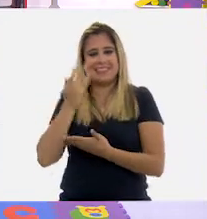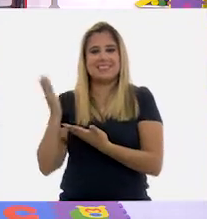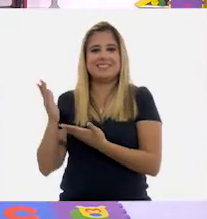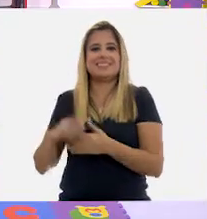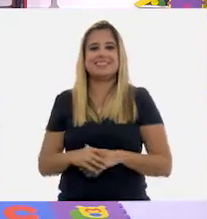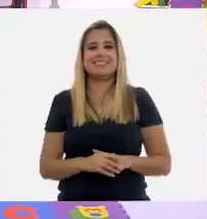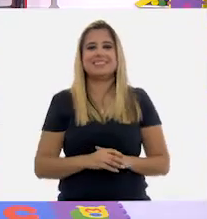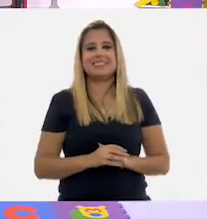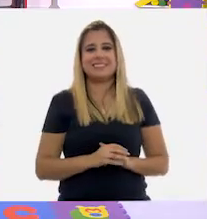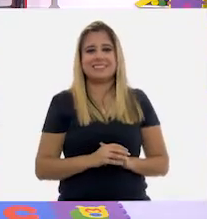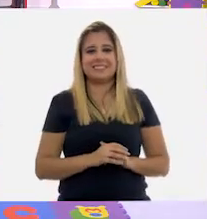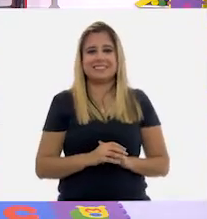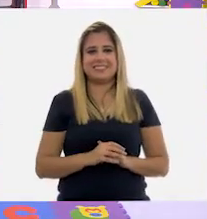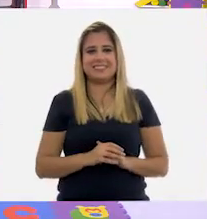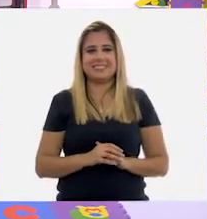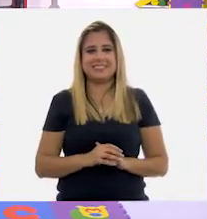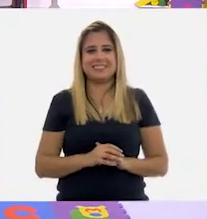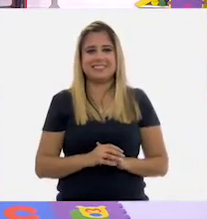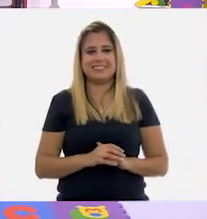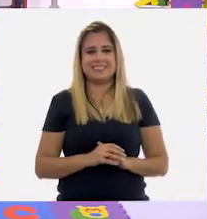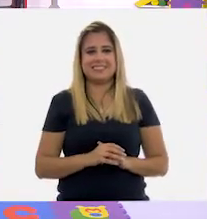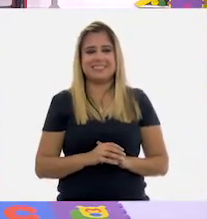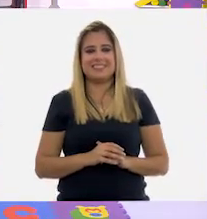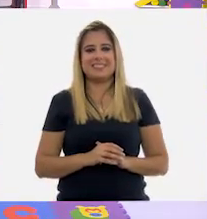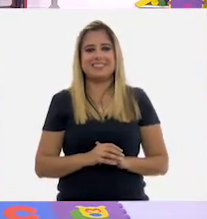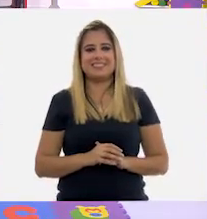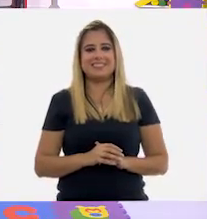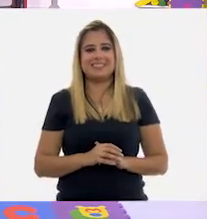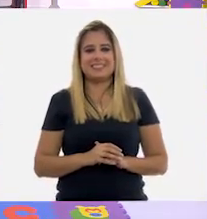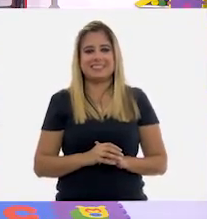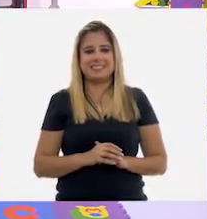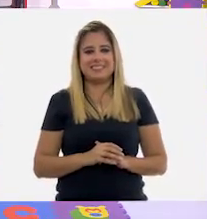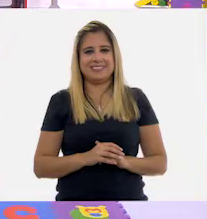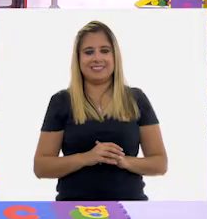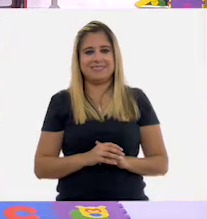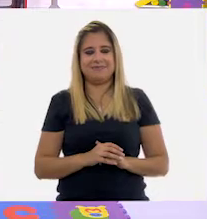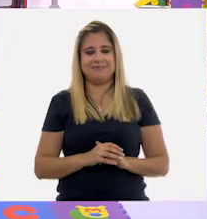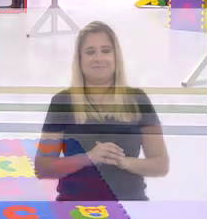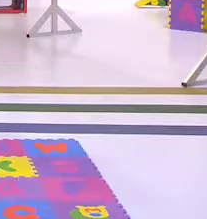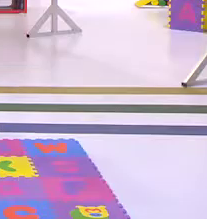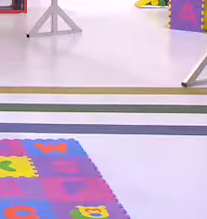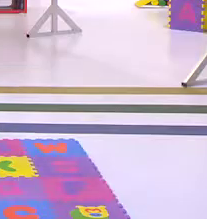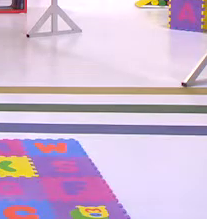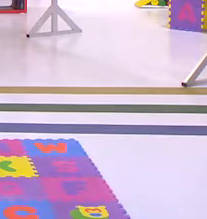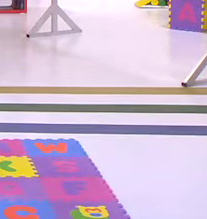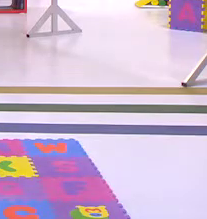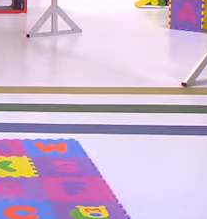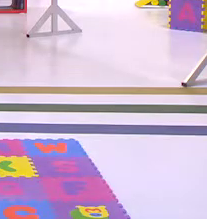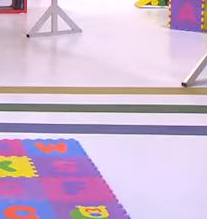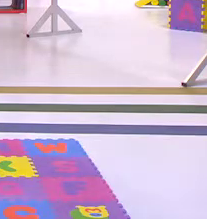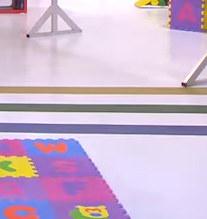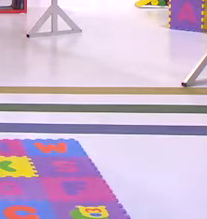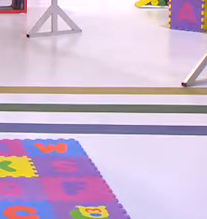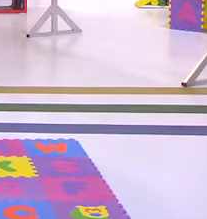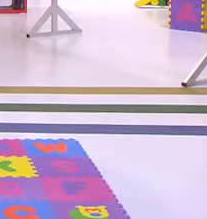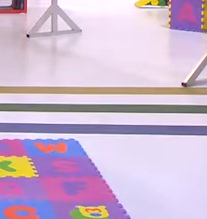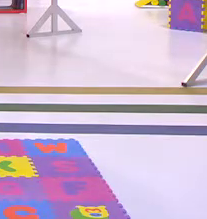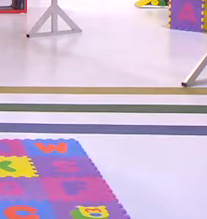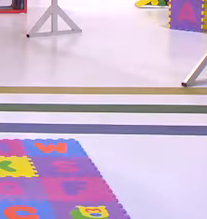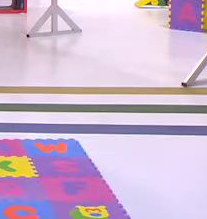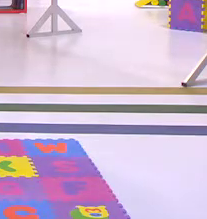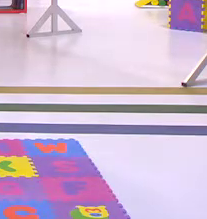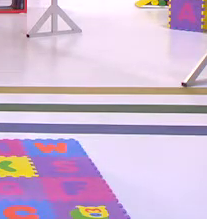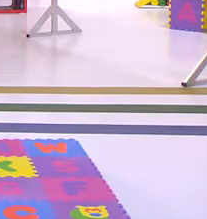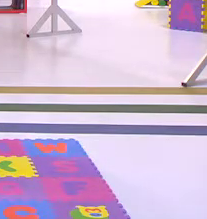Juan y Mayeje, Maguajo, Pajinda, Tubgui, Bujati, no, Hingi, Hokunara. ¡Sale! ¡Todo el mundo de